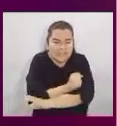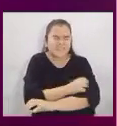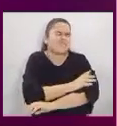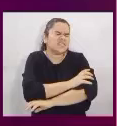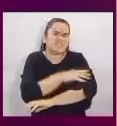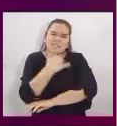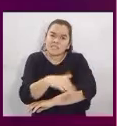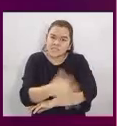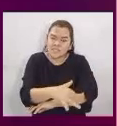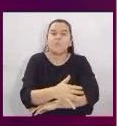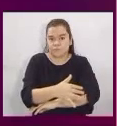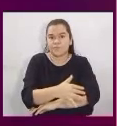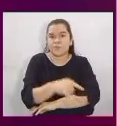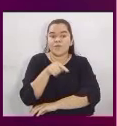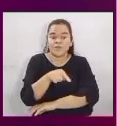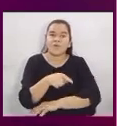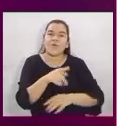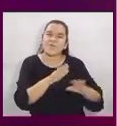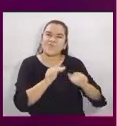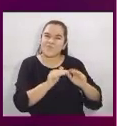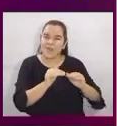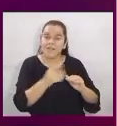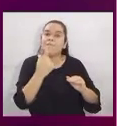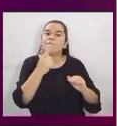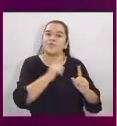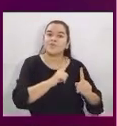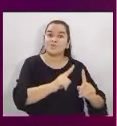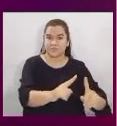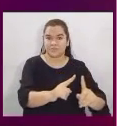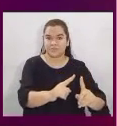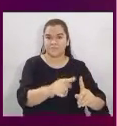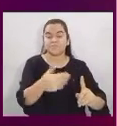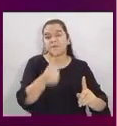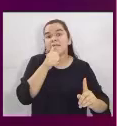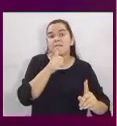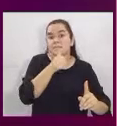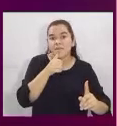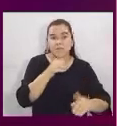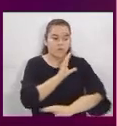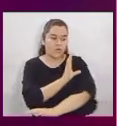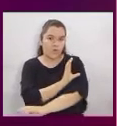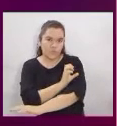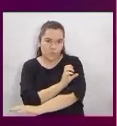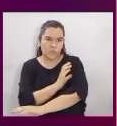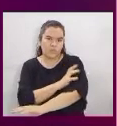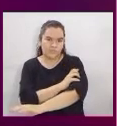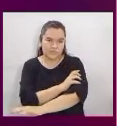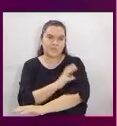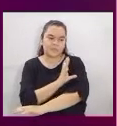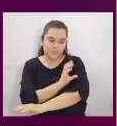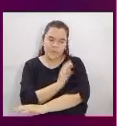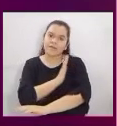mucho trabajo muscular en algún momento. Esto es para que se den cuenta de